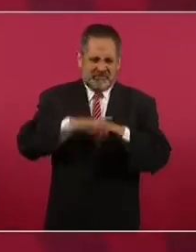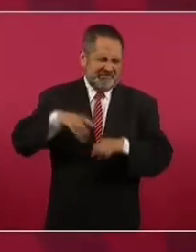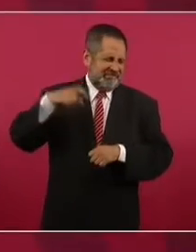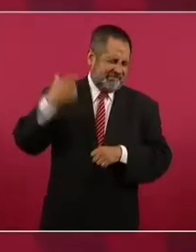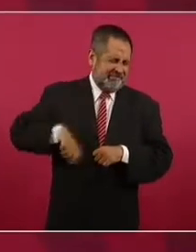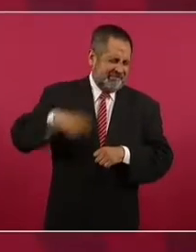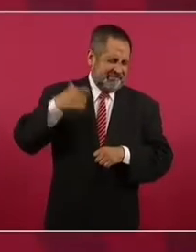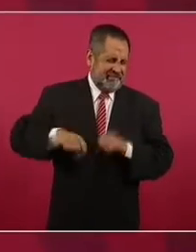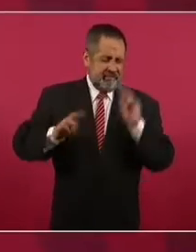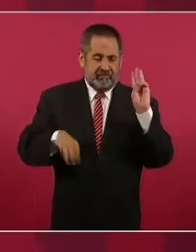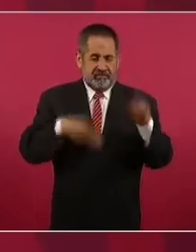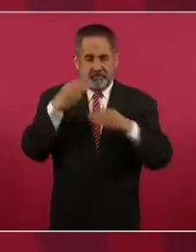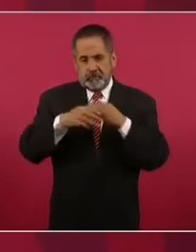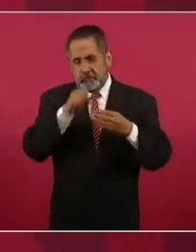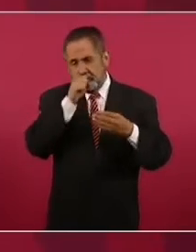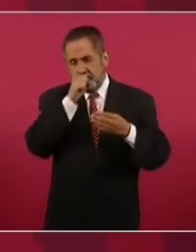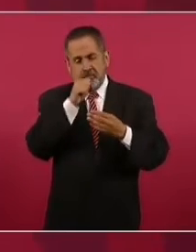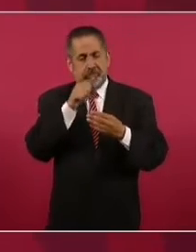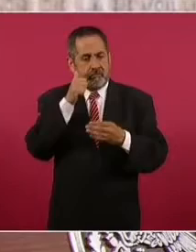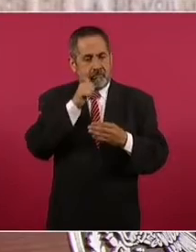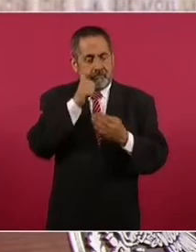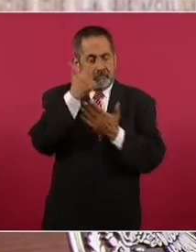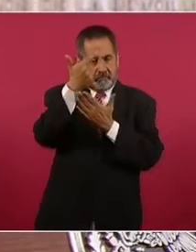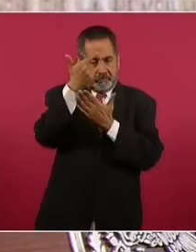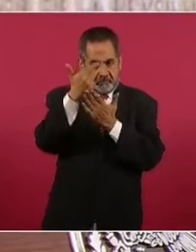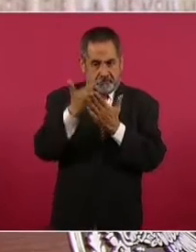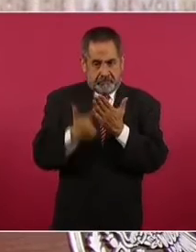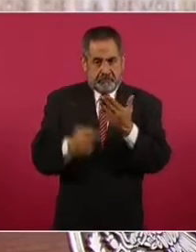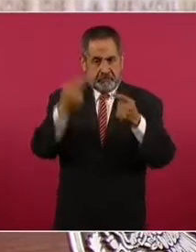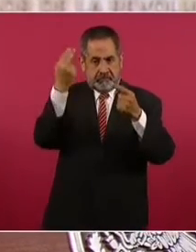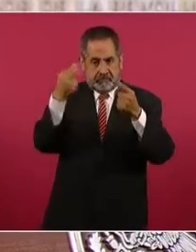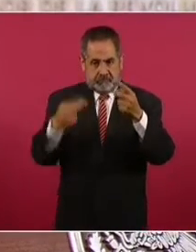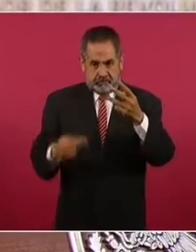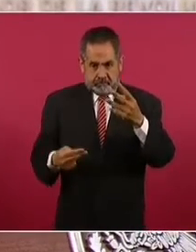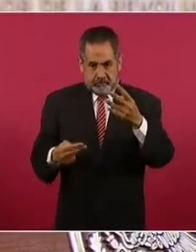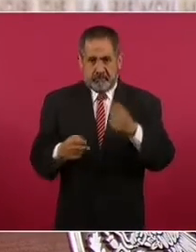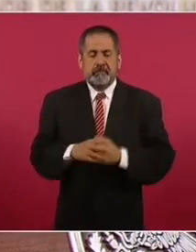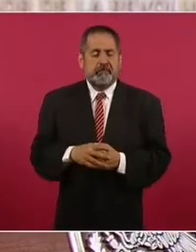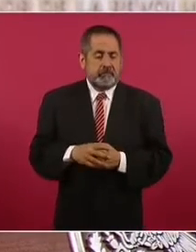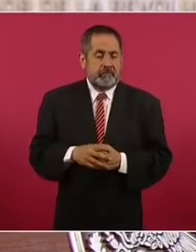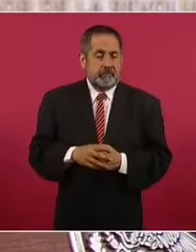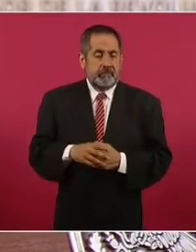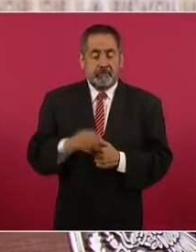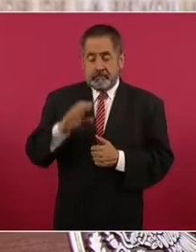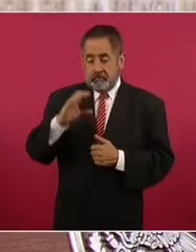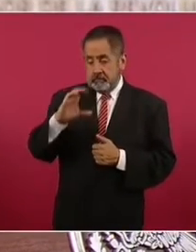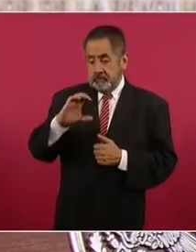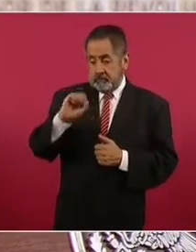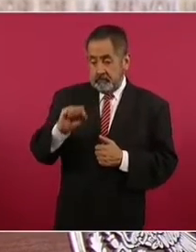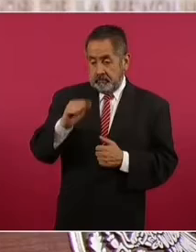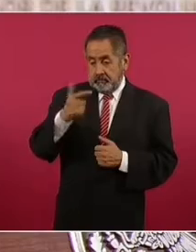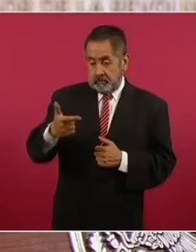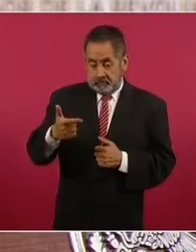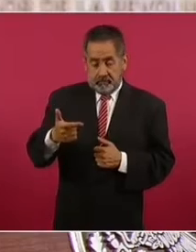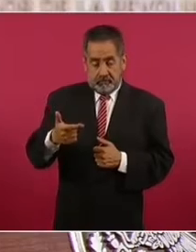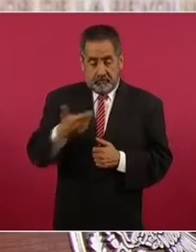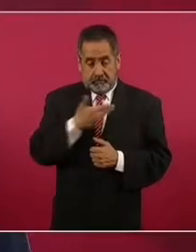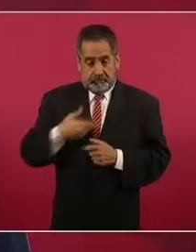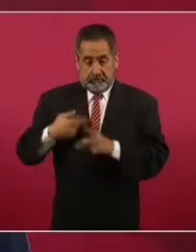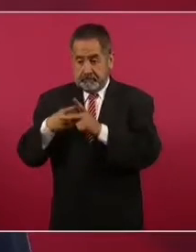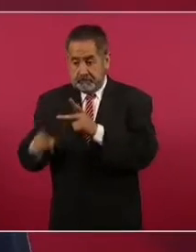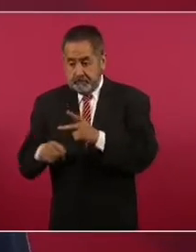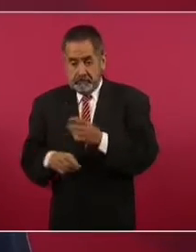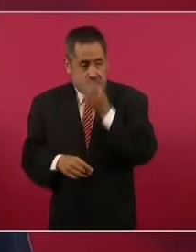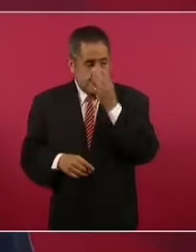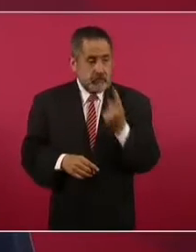los hombres más ricos del mundo, publican una lista. Cuando entró Salinas, había